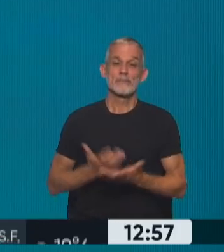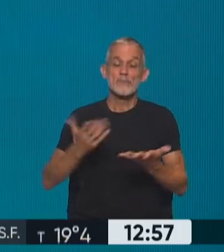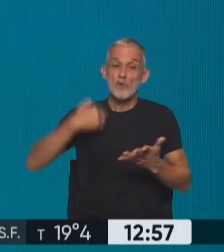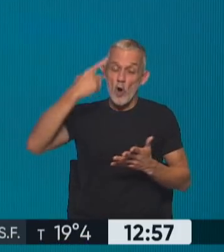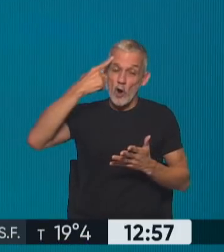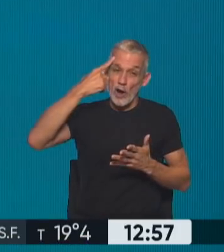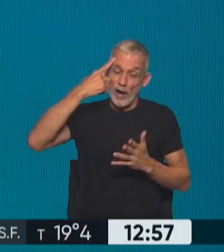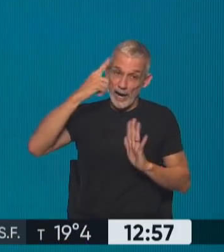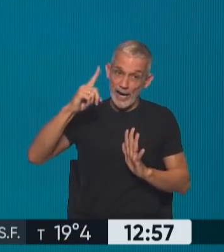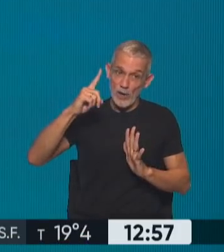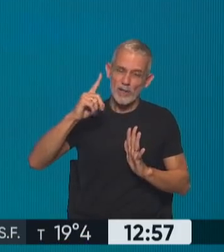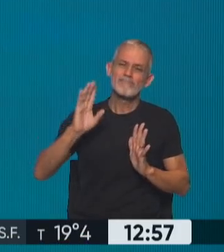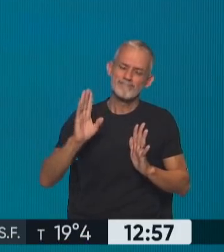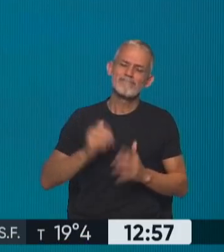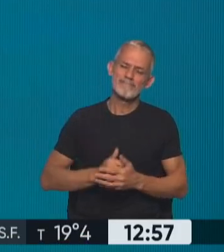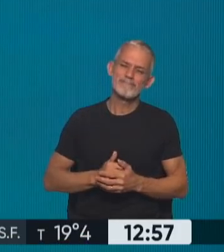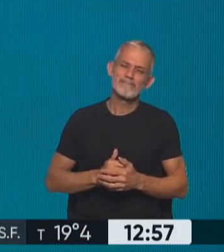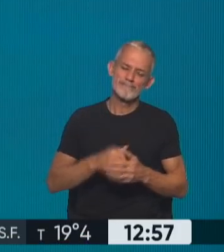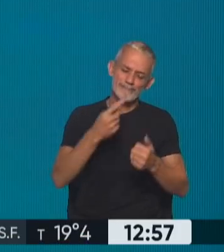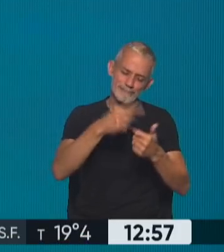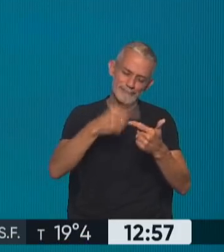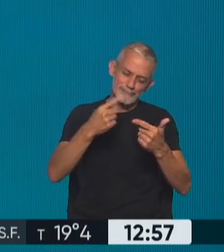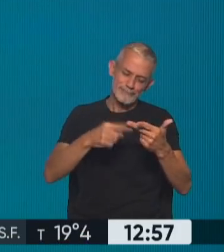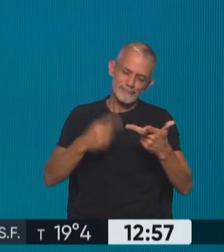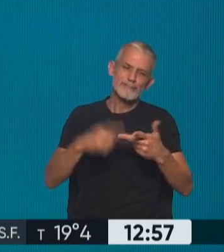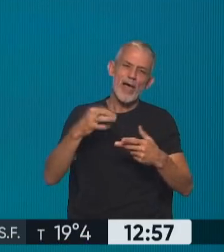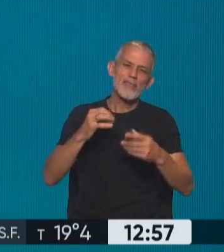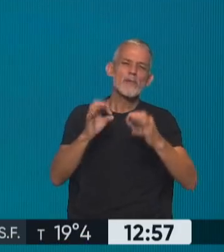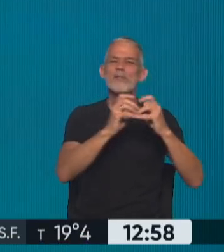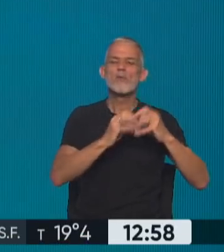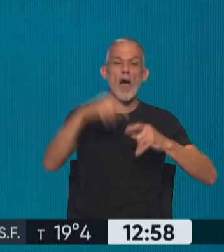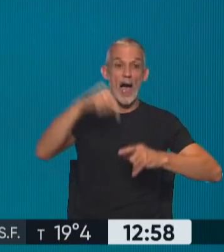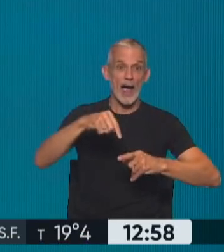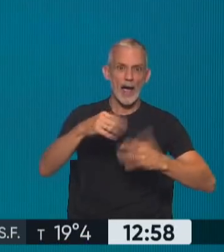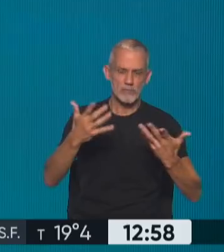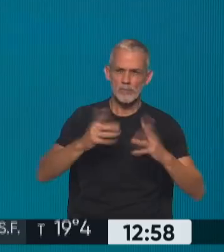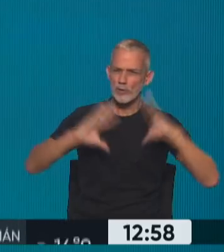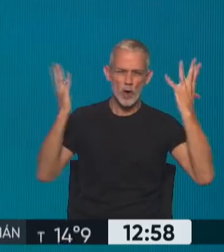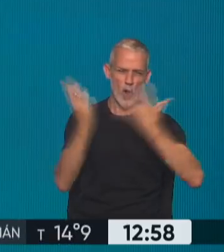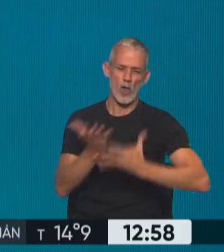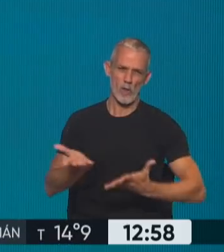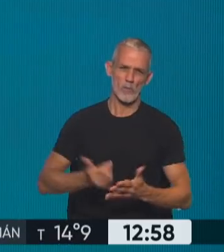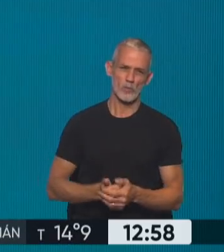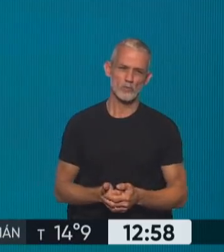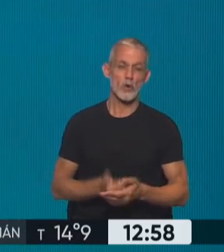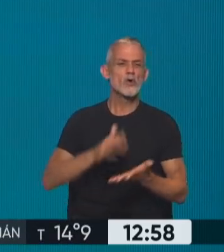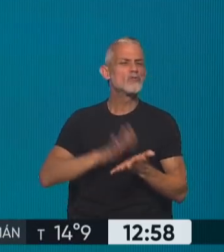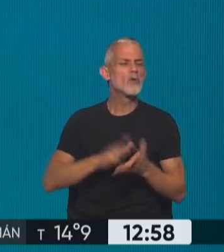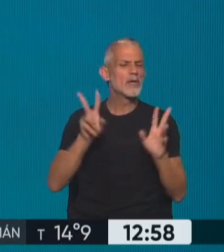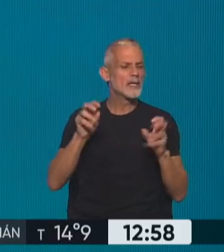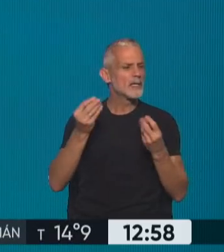creo que estas cosas son las que debieran discutirse acá y en todas partes, en todo el mundo. Con